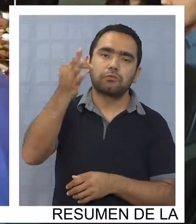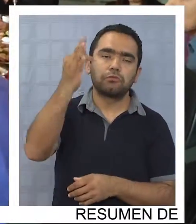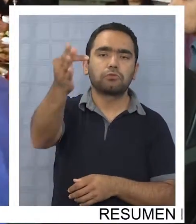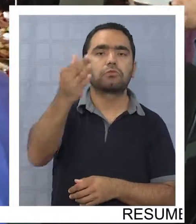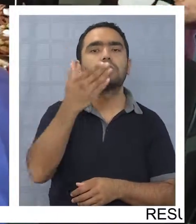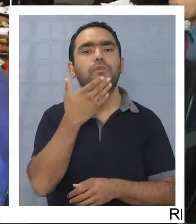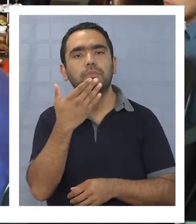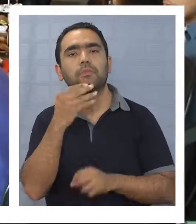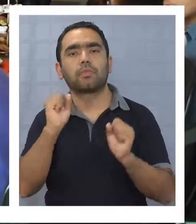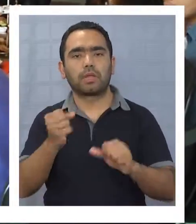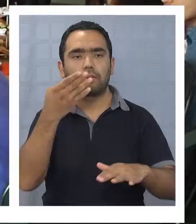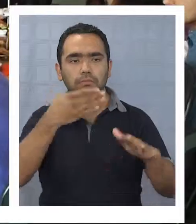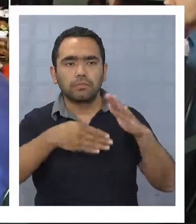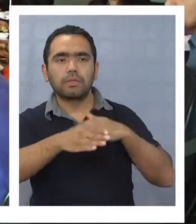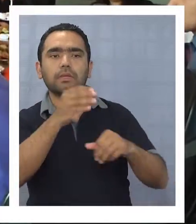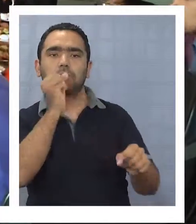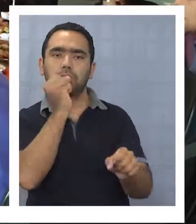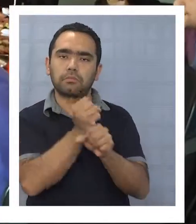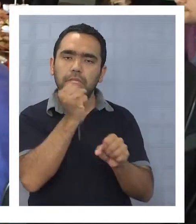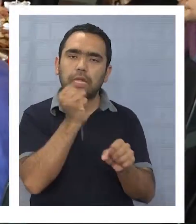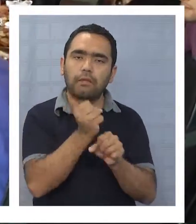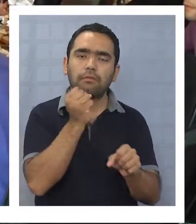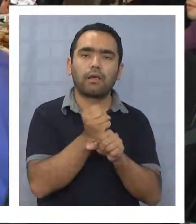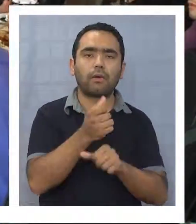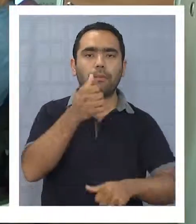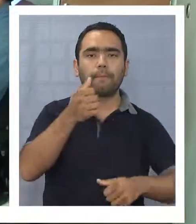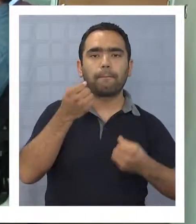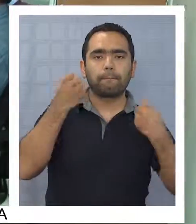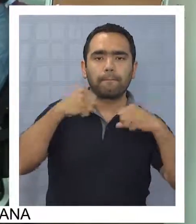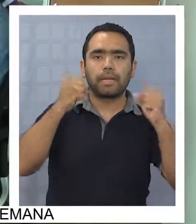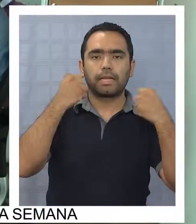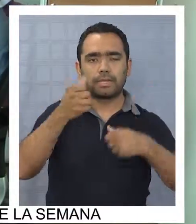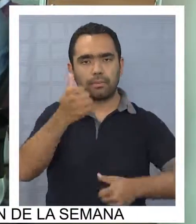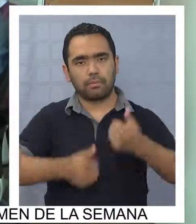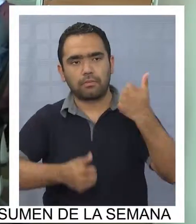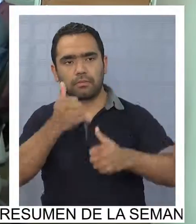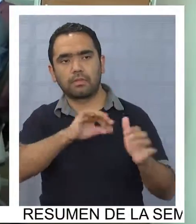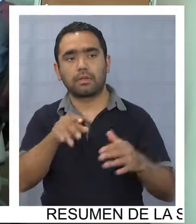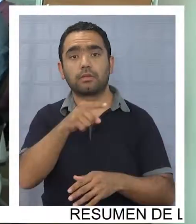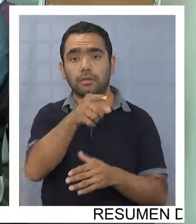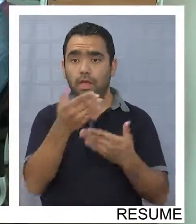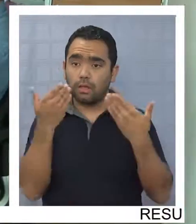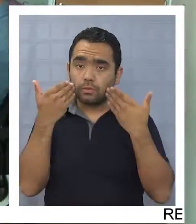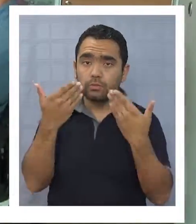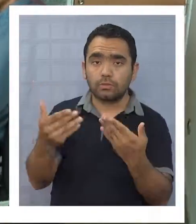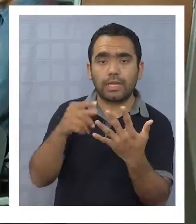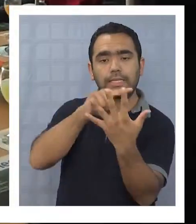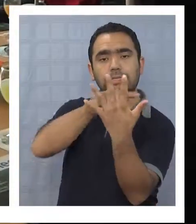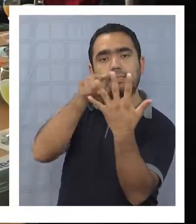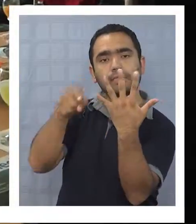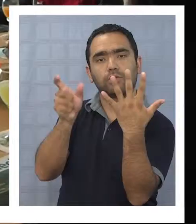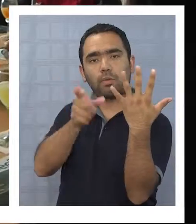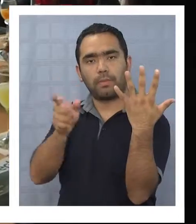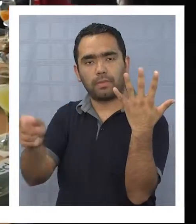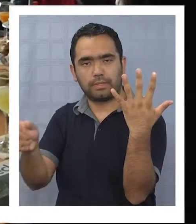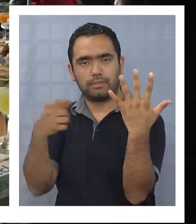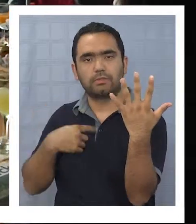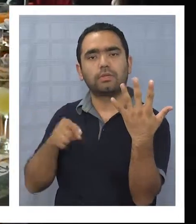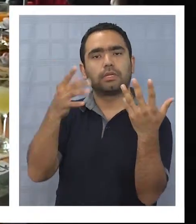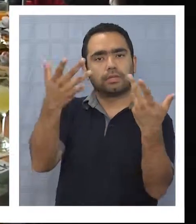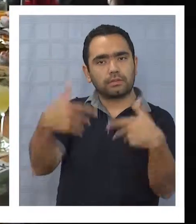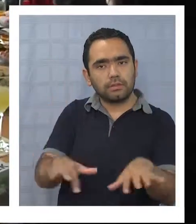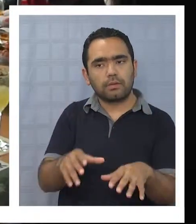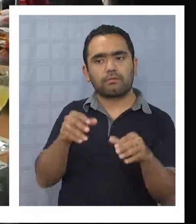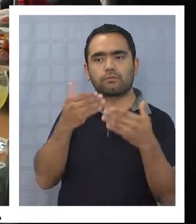recompensar en la práctica profesional hacia ellos. El beneficio actualmente lo están recibiendo cinco alumnos de la Casa de